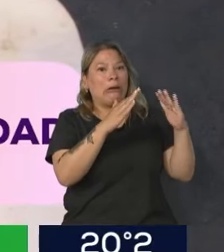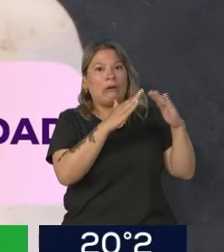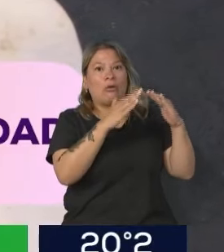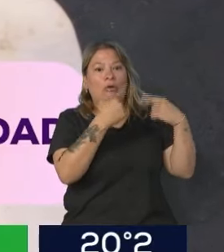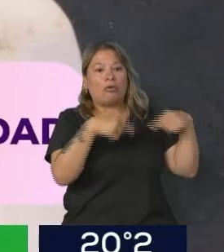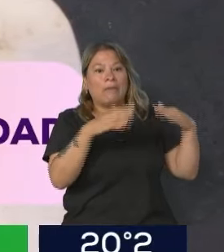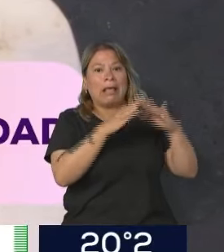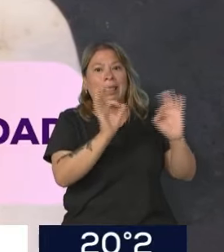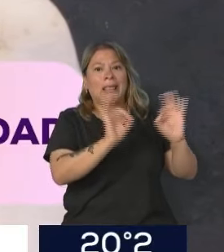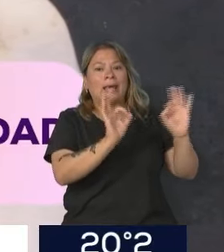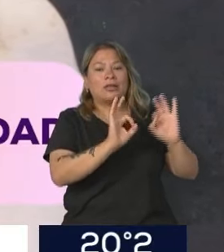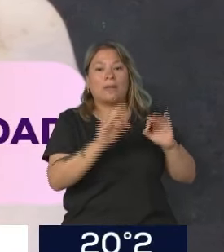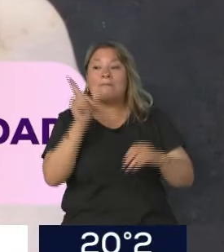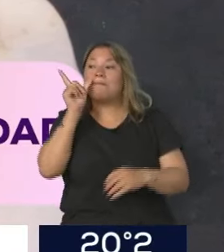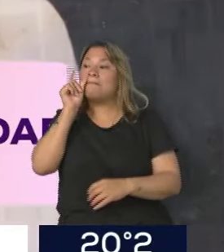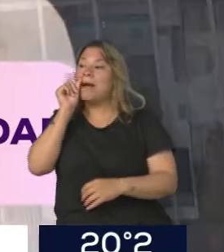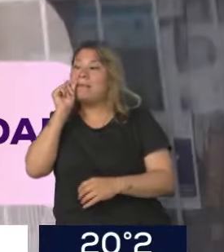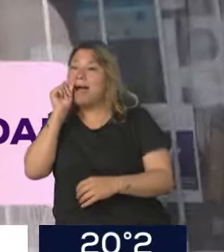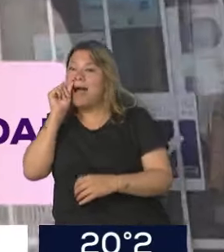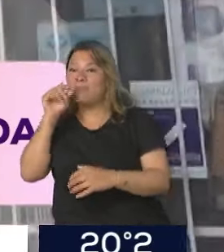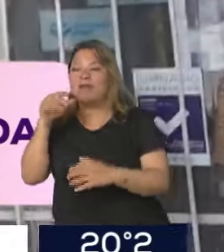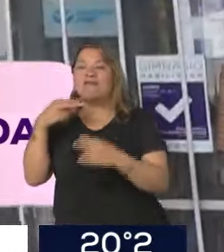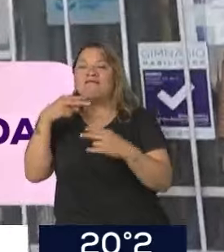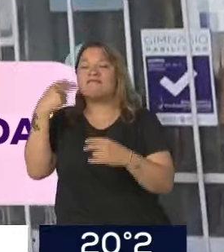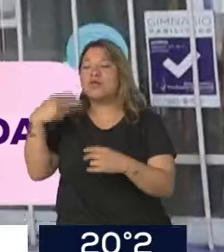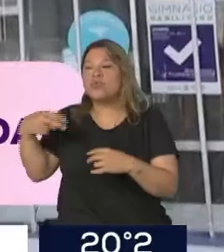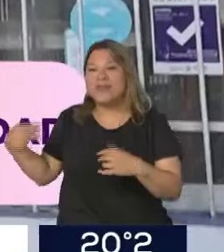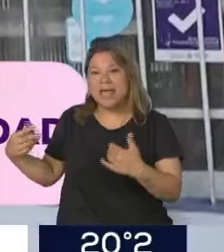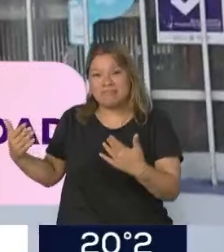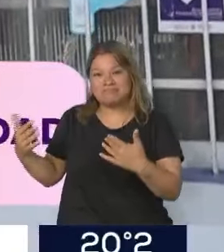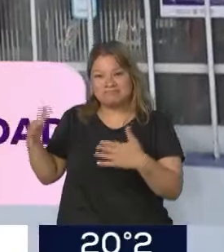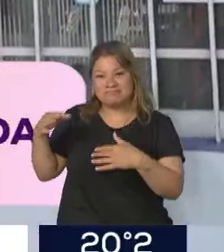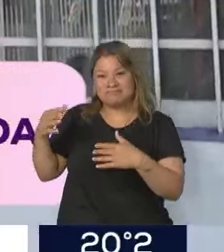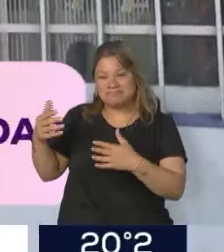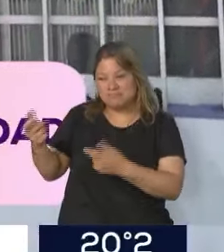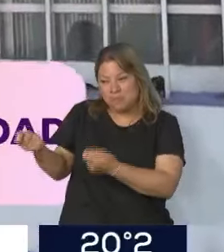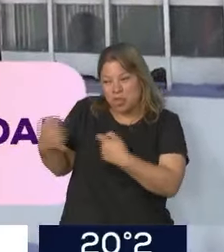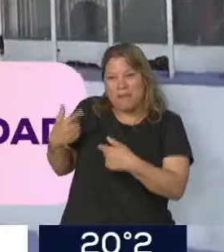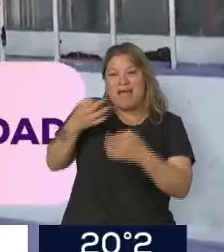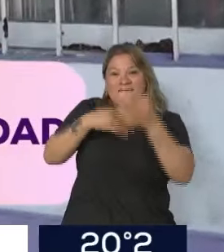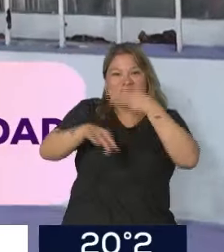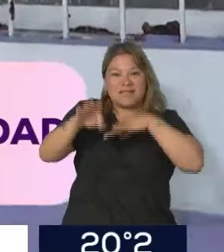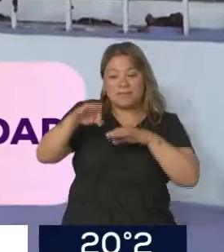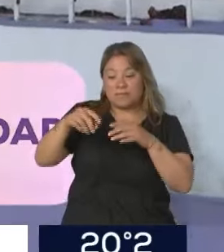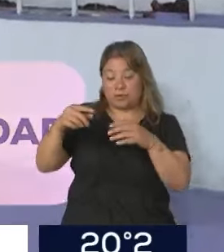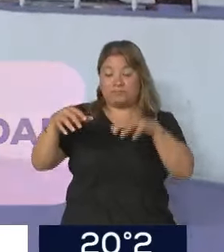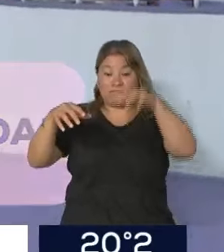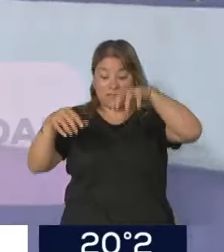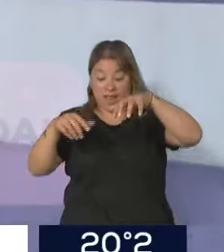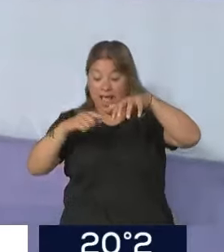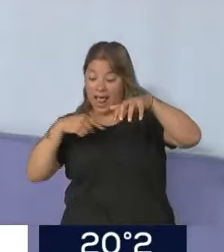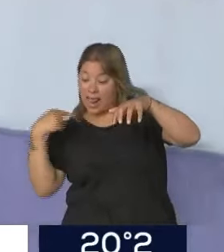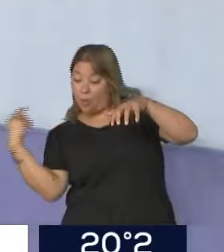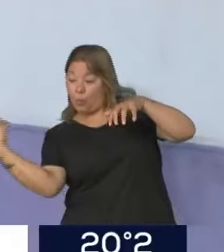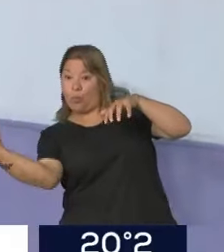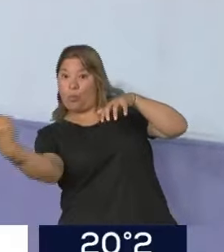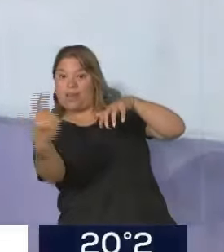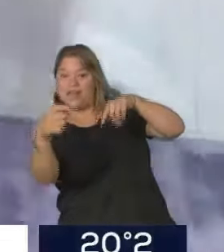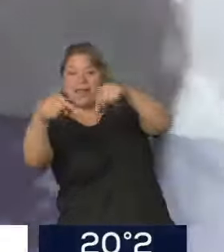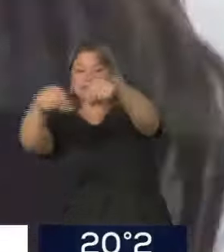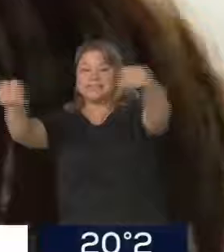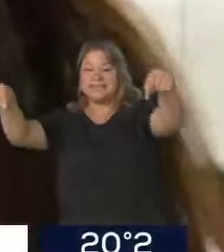una verdulería. A la vuelta de mi casa había un salón y daban clases de gimnasia aeróbica,